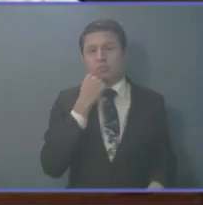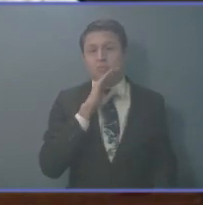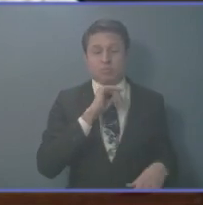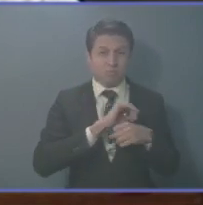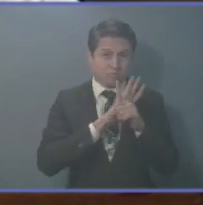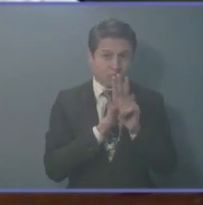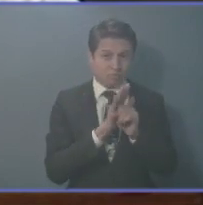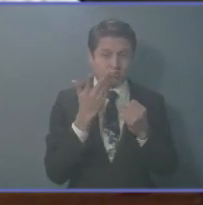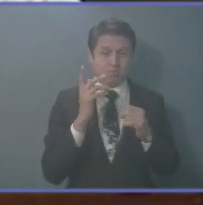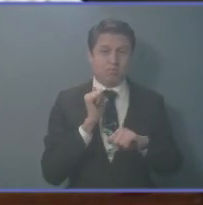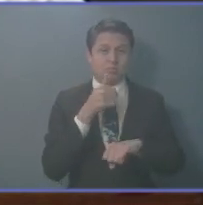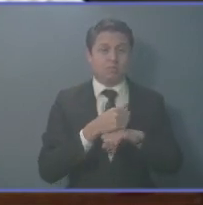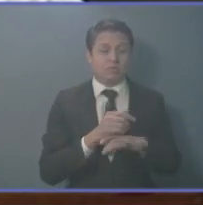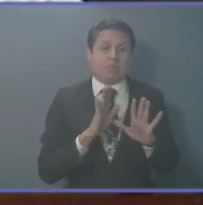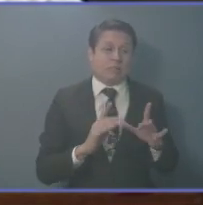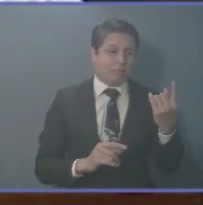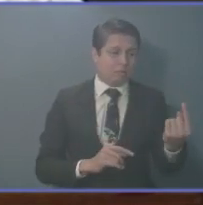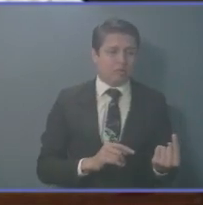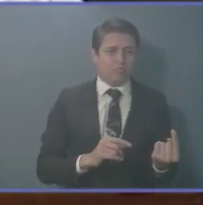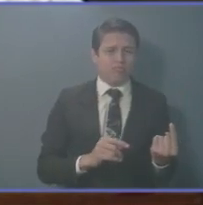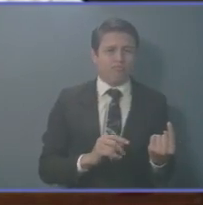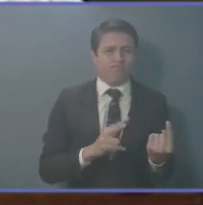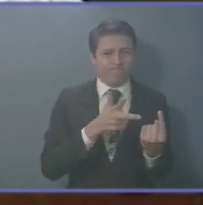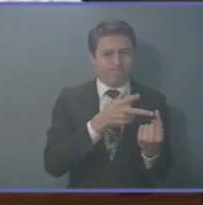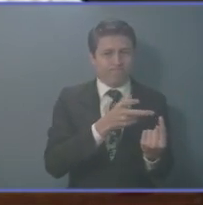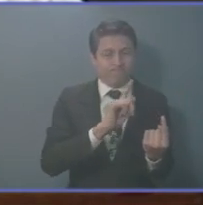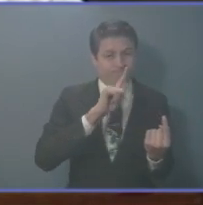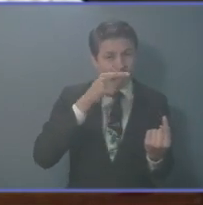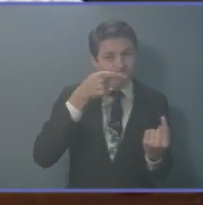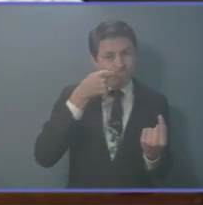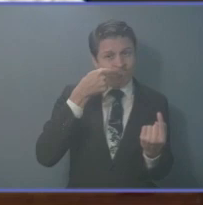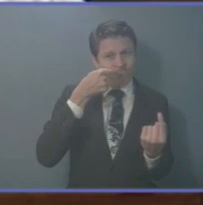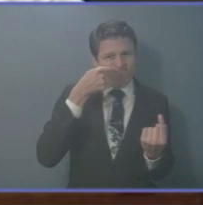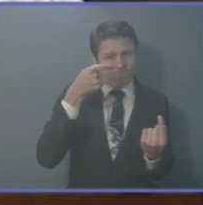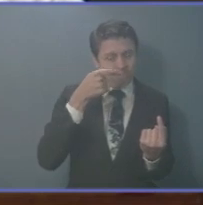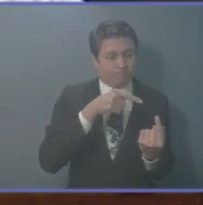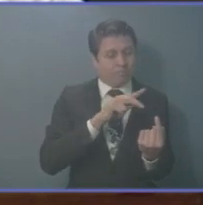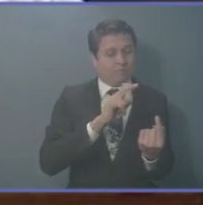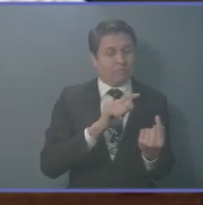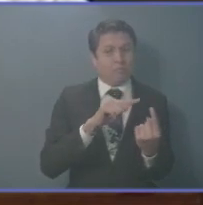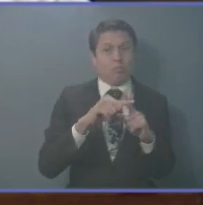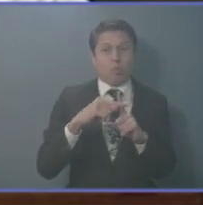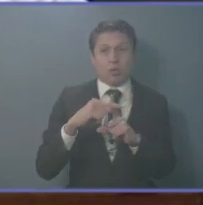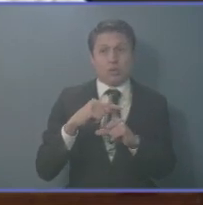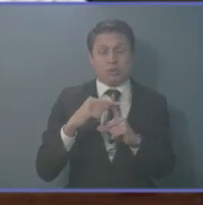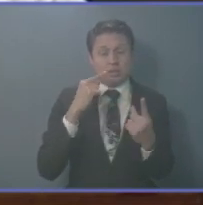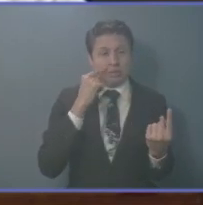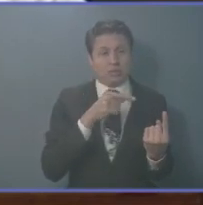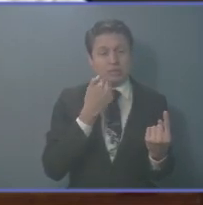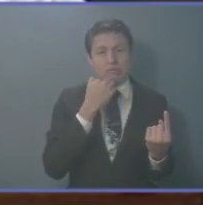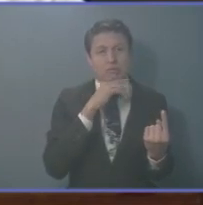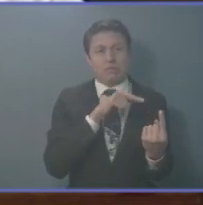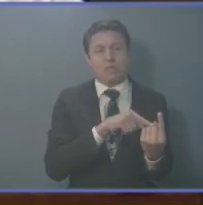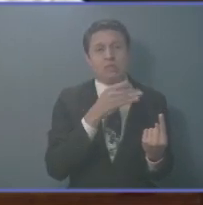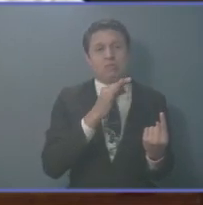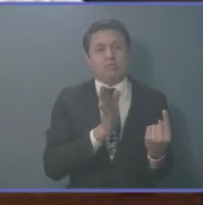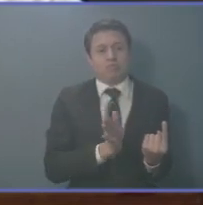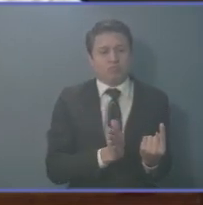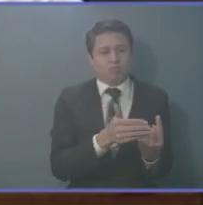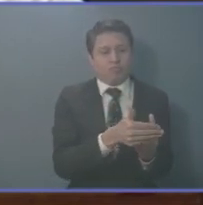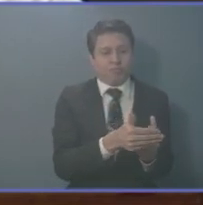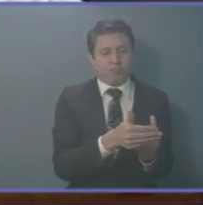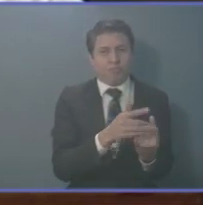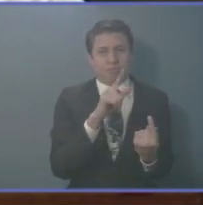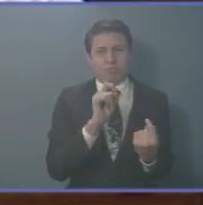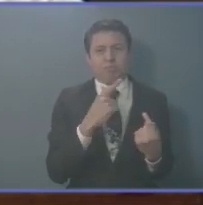le haya confirmado el virus a un centro de cuarentena o a un hospital según sea el caso. Otro punto medular a legislar